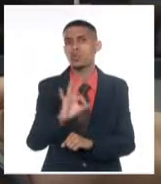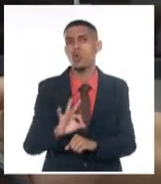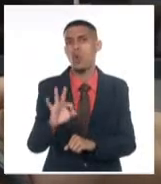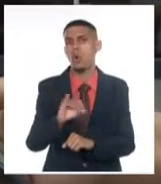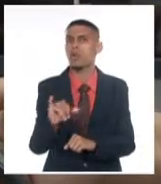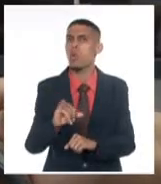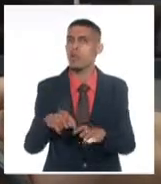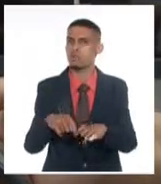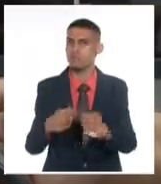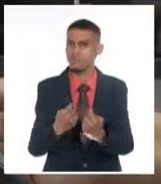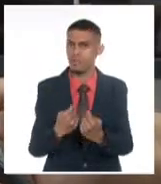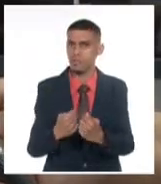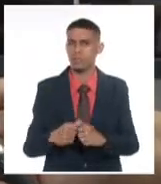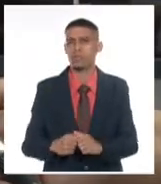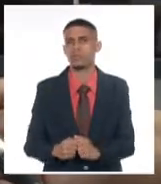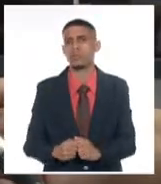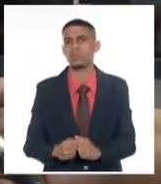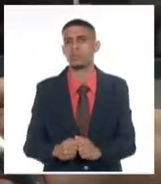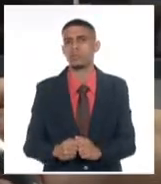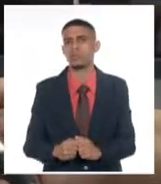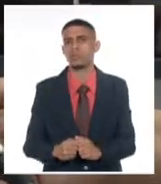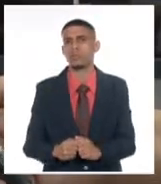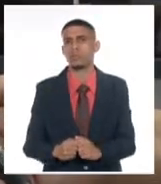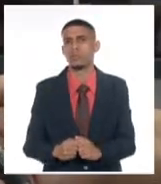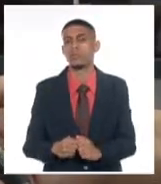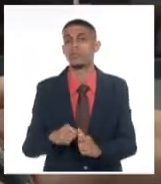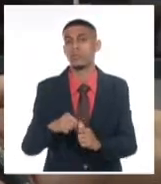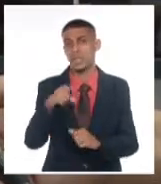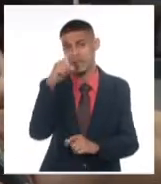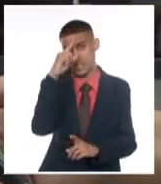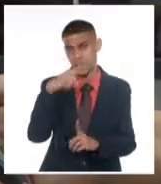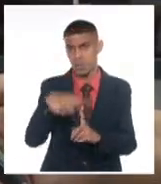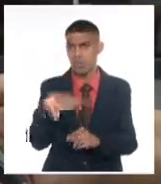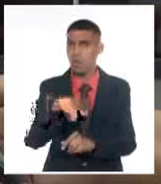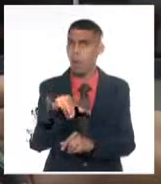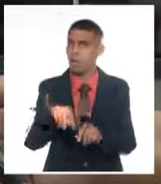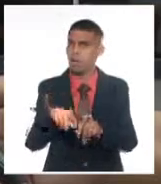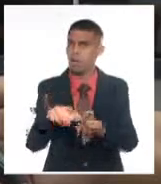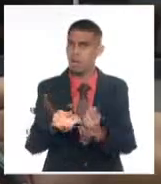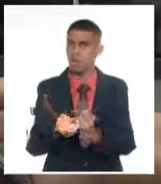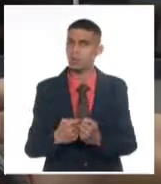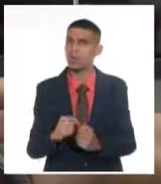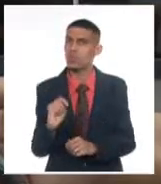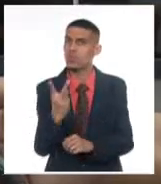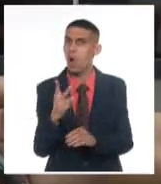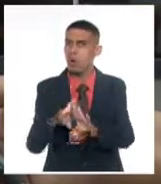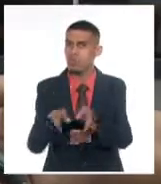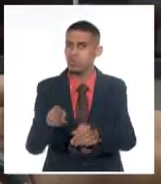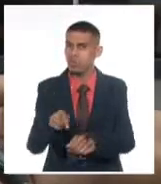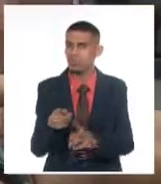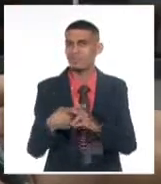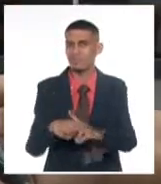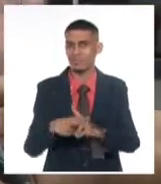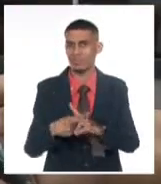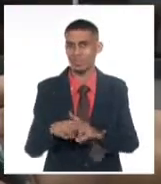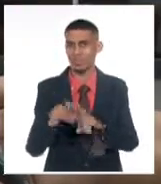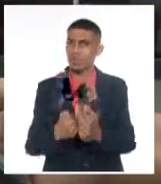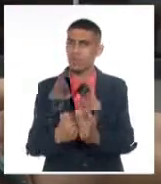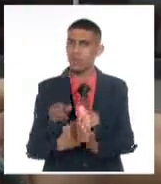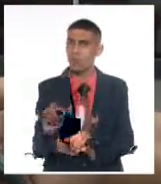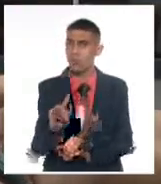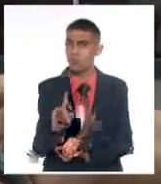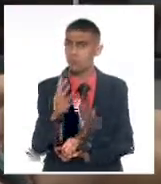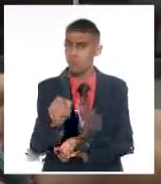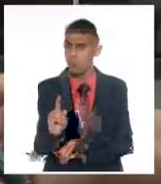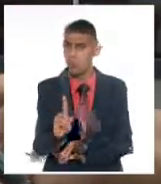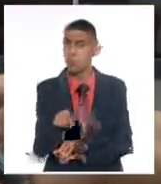la termoeléctrica Renté, que son 4 unidades que tenemos fuera de servicio, y tenemos 2 de mantenimiento, incluida la unidad número 1 de la termoeléctrica Efecto y la unidad 5 de